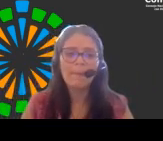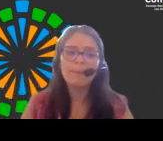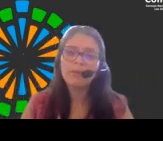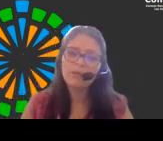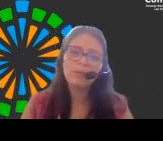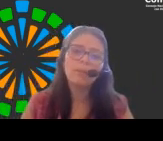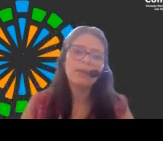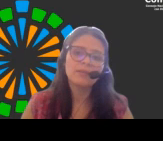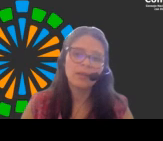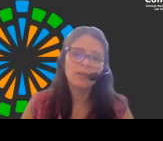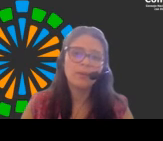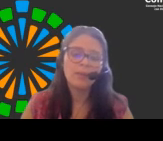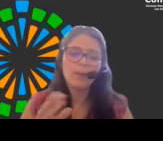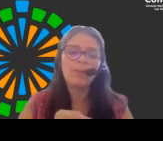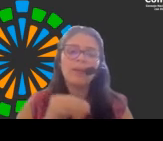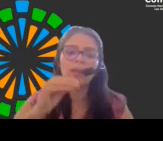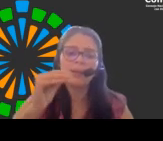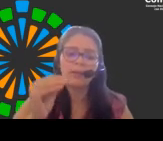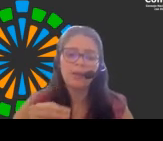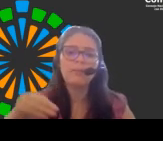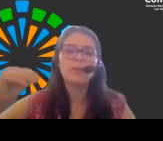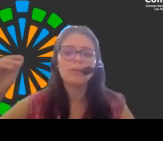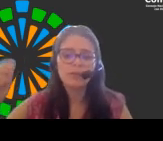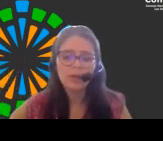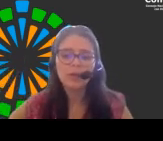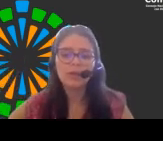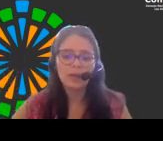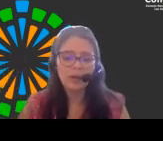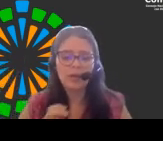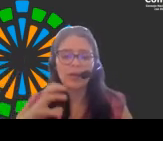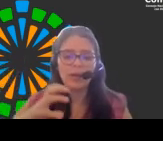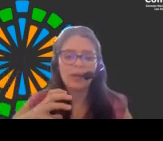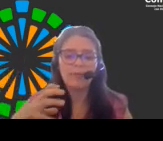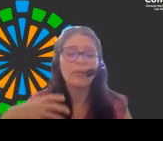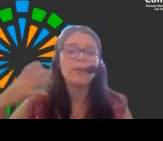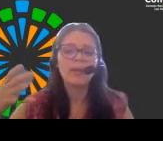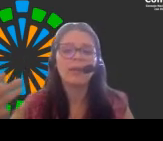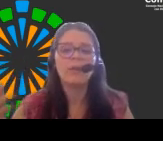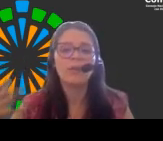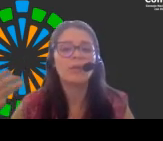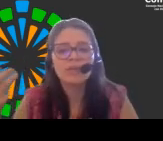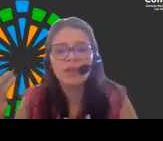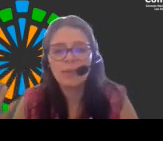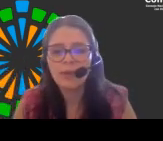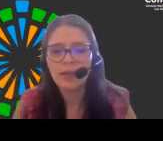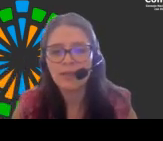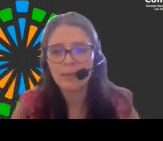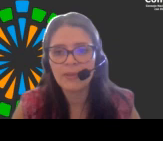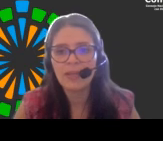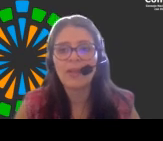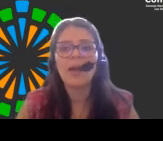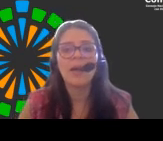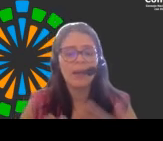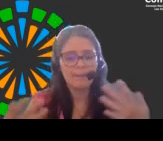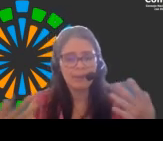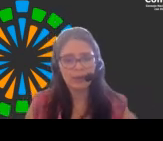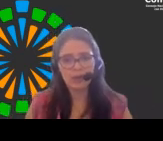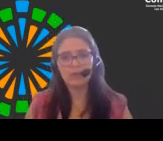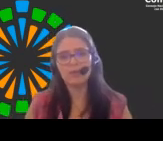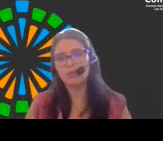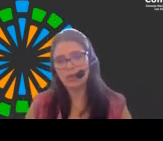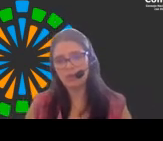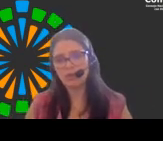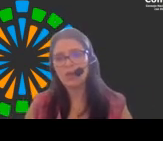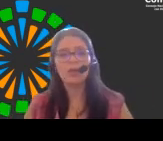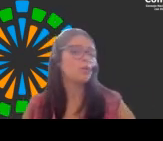Pero ha sido bastante complejo porque el término y la la forma en que concebimos la discapacidad ha